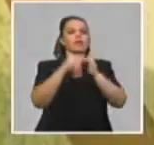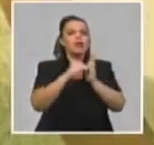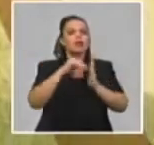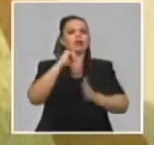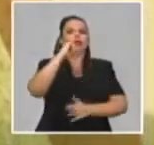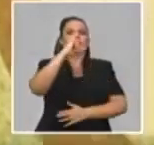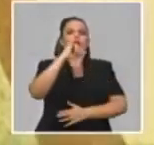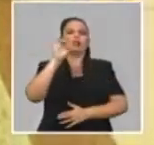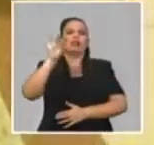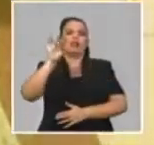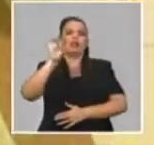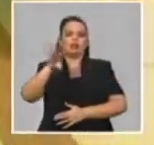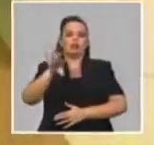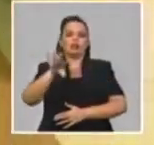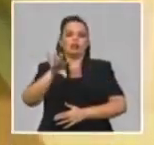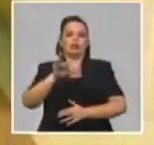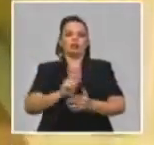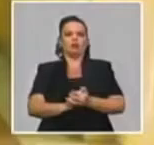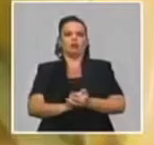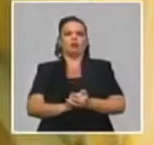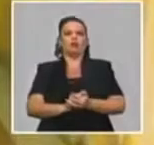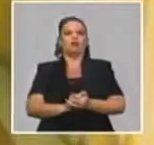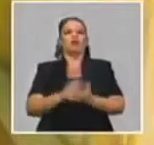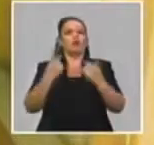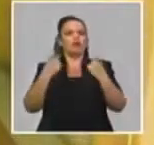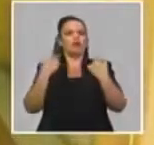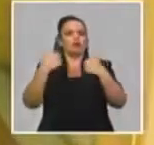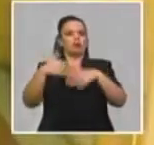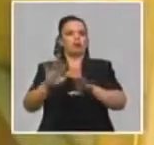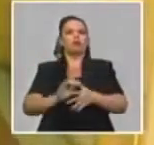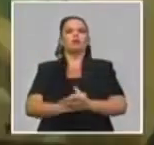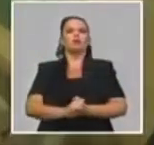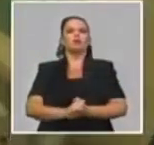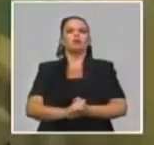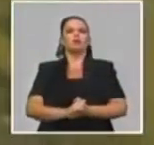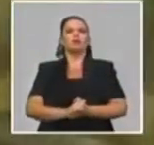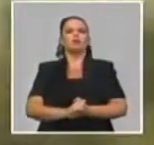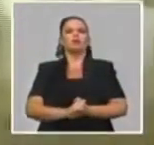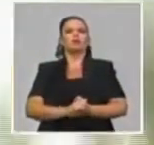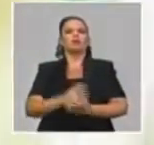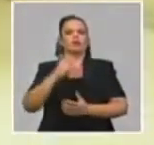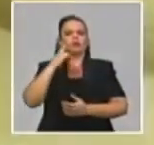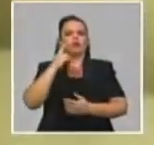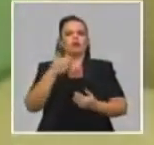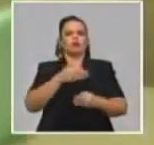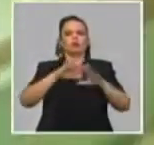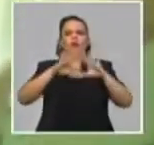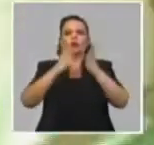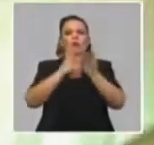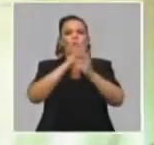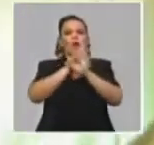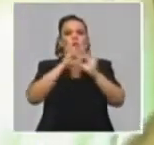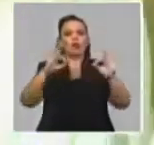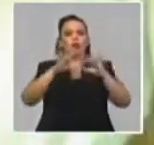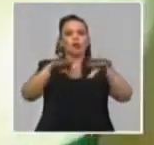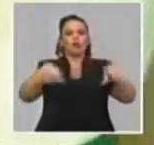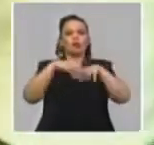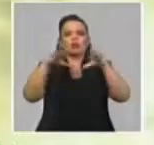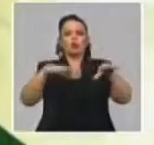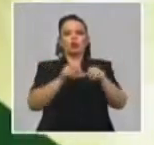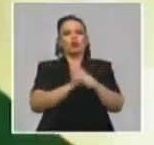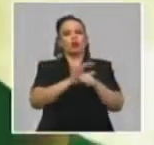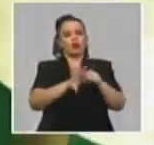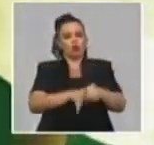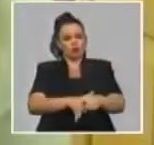1.615. Cada municipio recorrido es una muestra de la actuación frente al escenario epidemiológico actual de la COVID-19. Garantizan